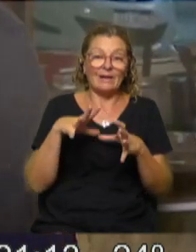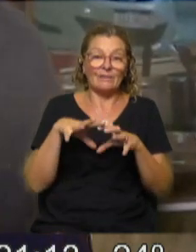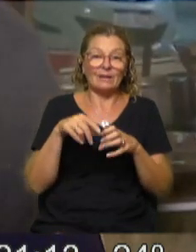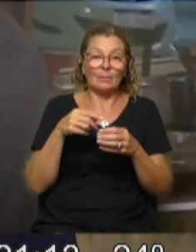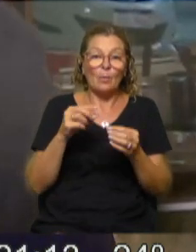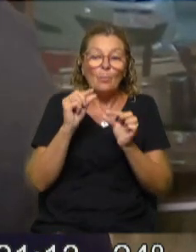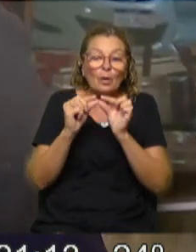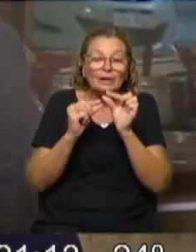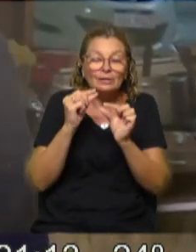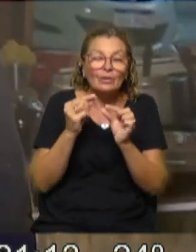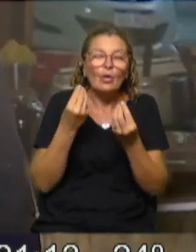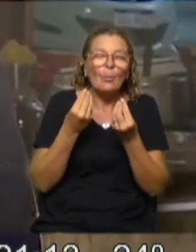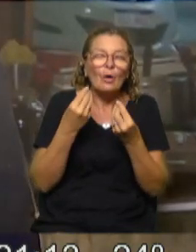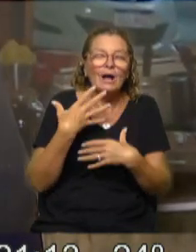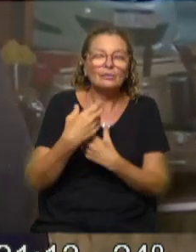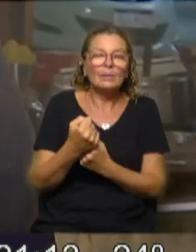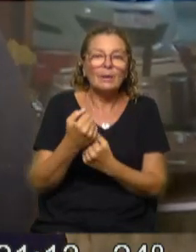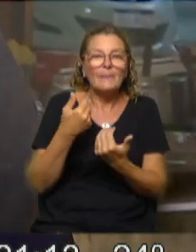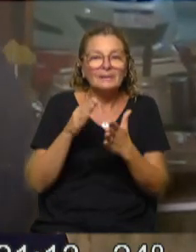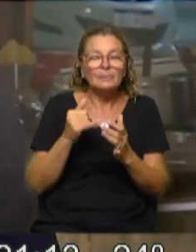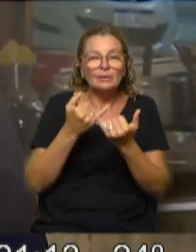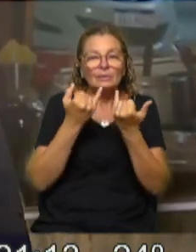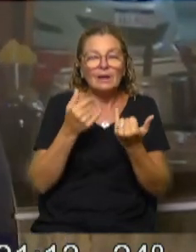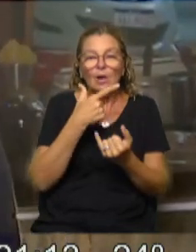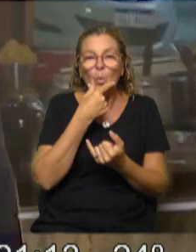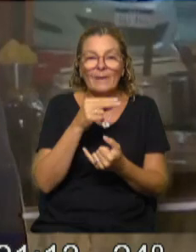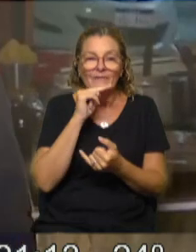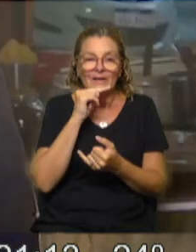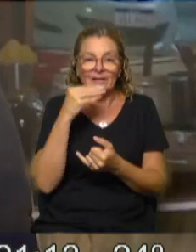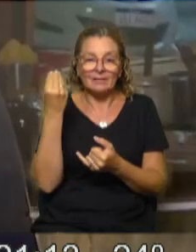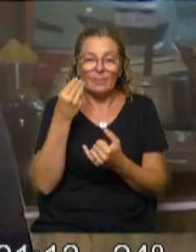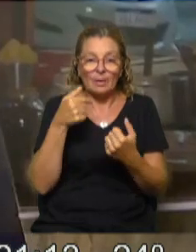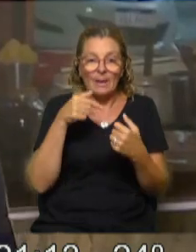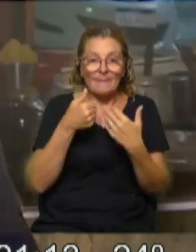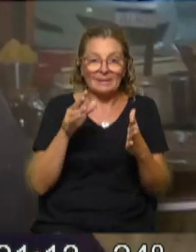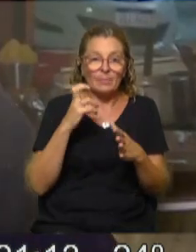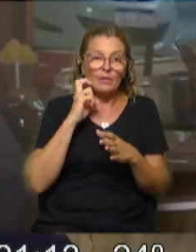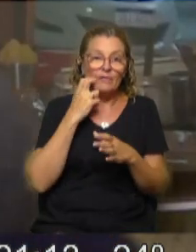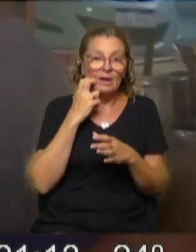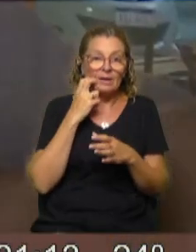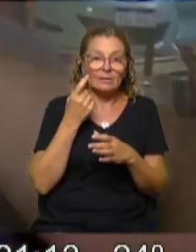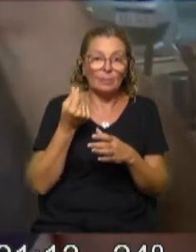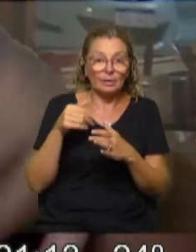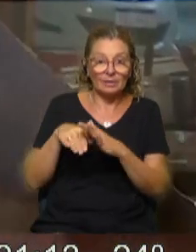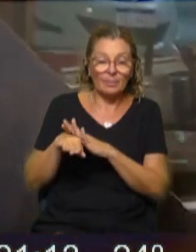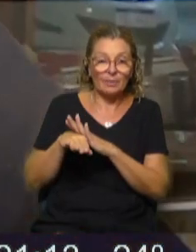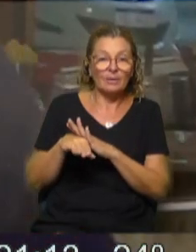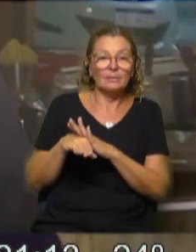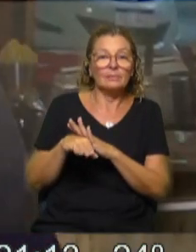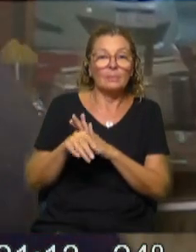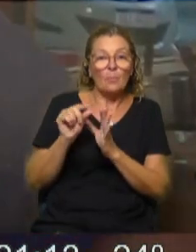granito de arena? Y bueno, empezamos haciendo una jornada que fue jueves, viernes y sábado acá en el bar, y parte de lo recabado fue para Animales Sin